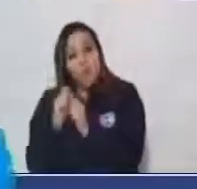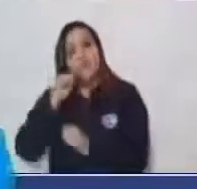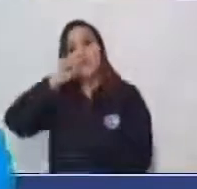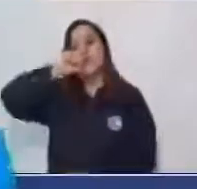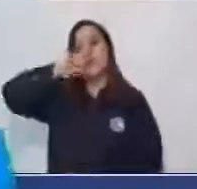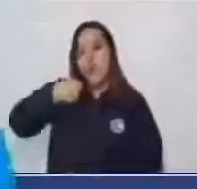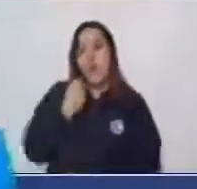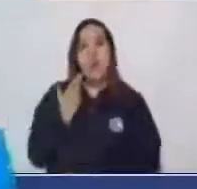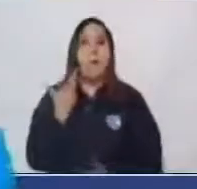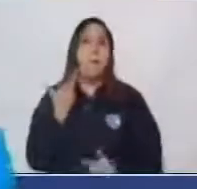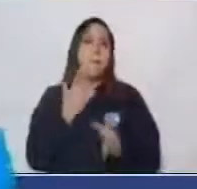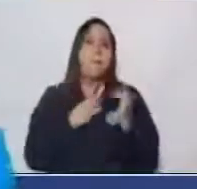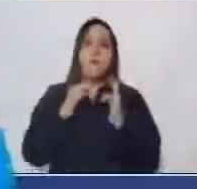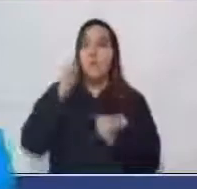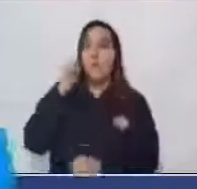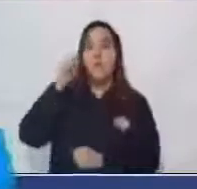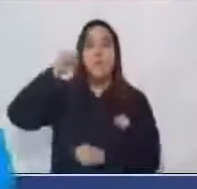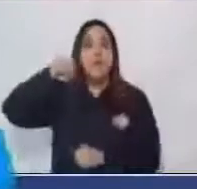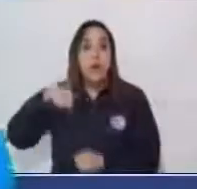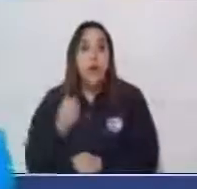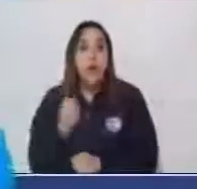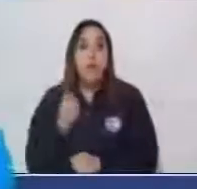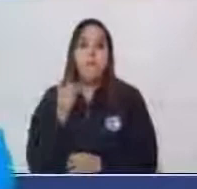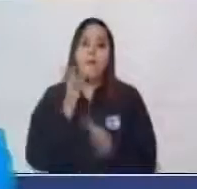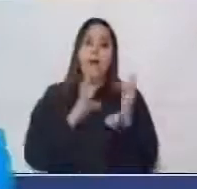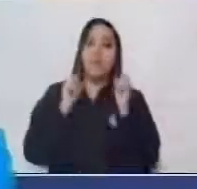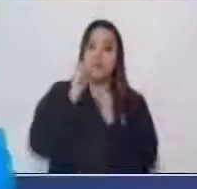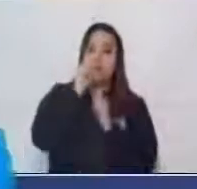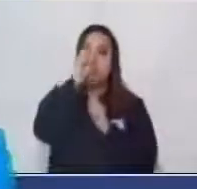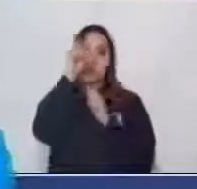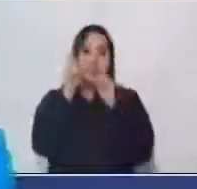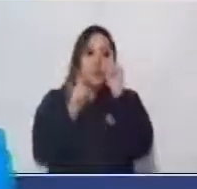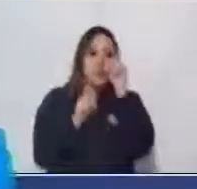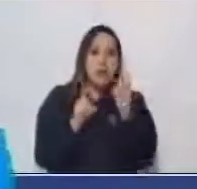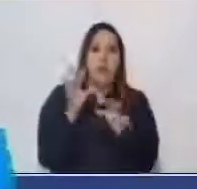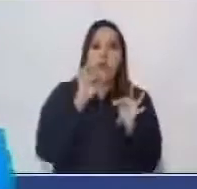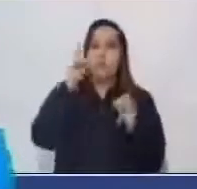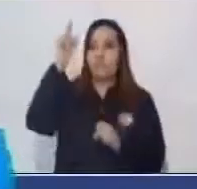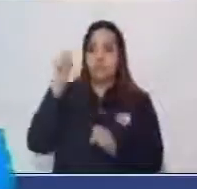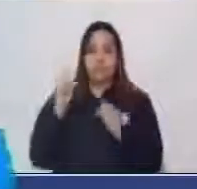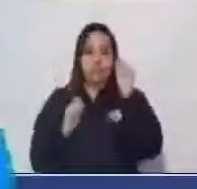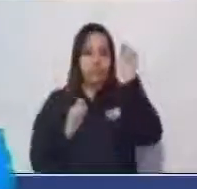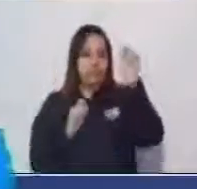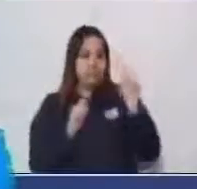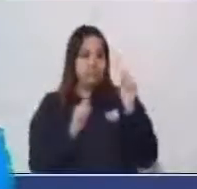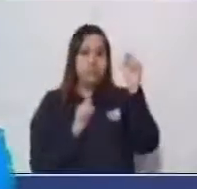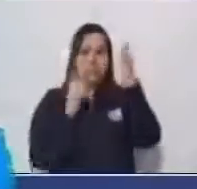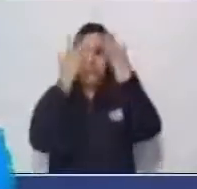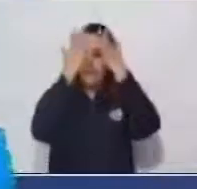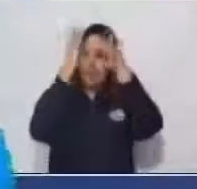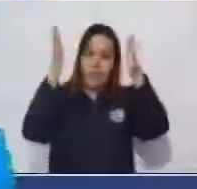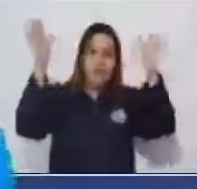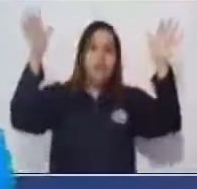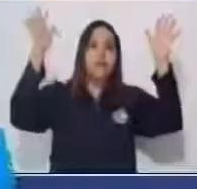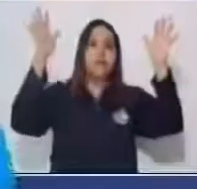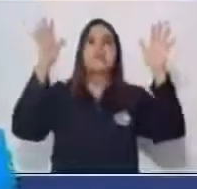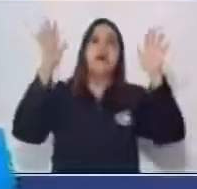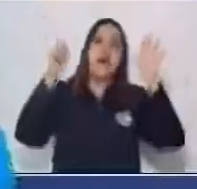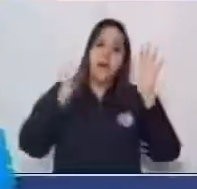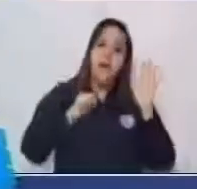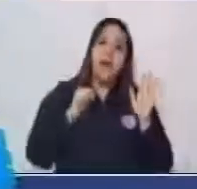puntos y comas, signos de admiración, signos de exclamación, puntos suspensivos y toda la amplia variedad que